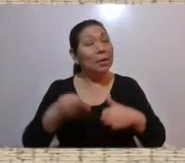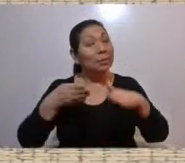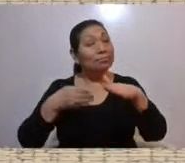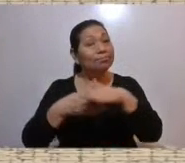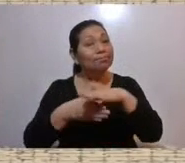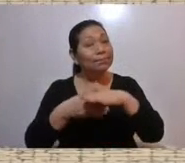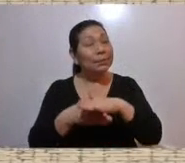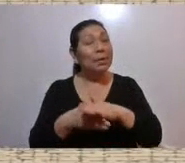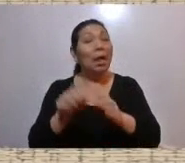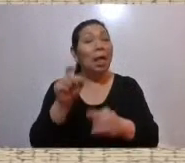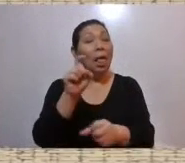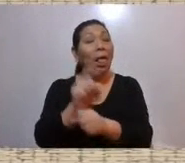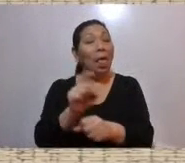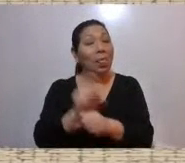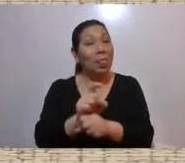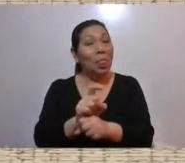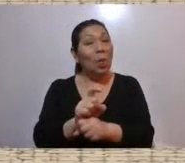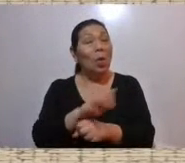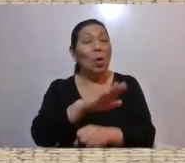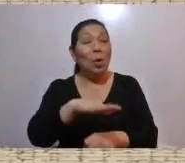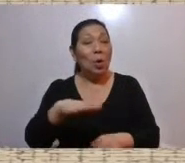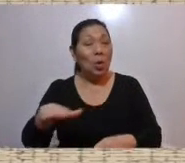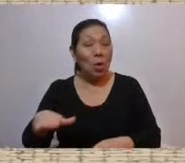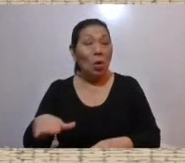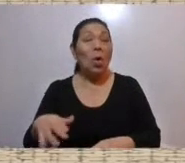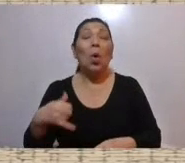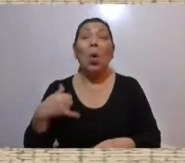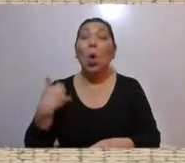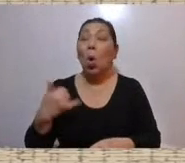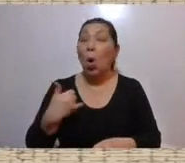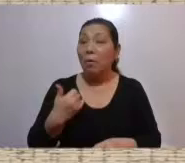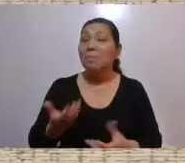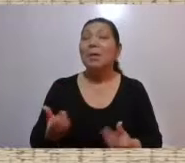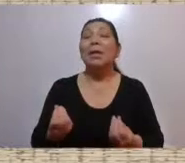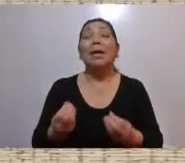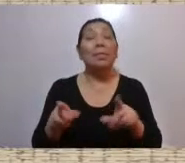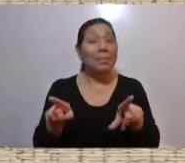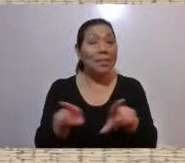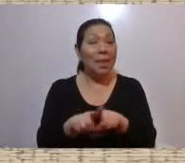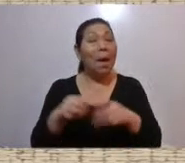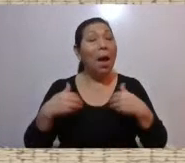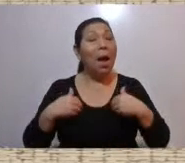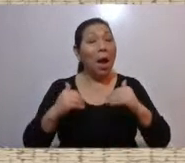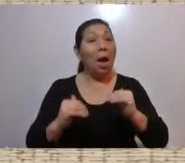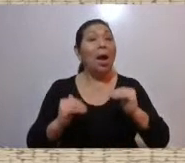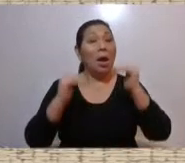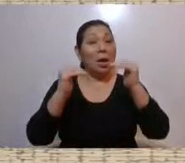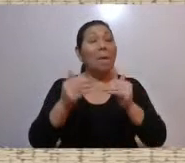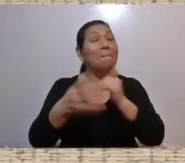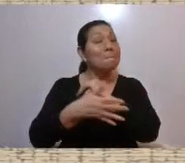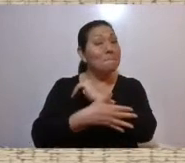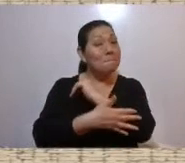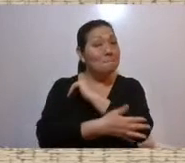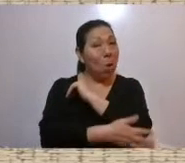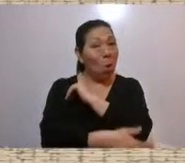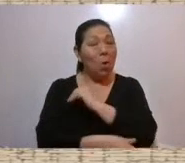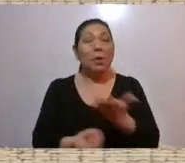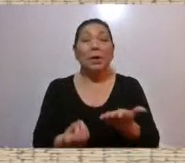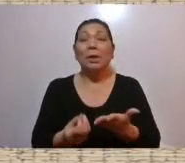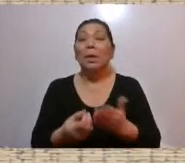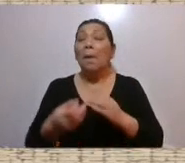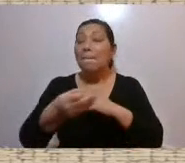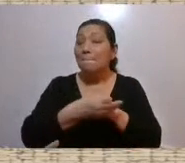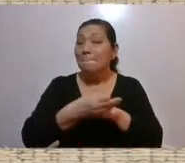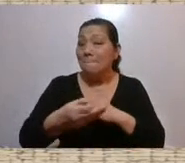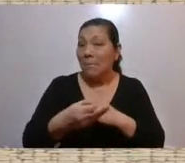disponibilidad y accesibilidad a la educación de niños, niñas, adolescentes y mayores de edad de extrema